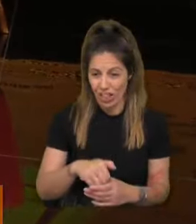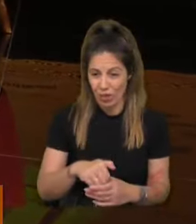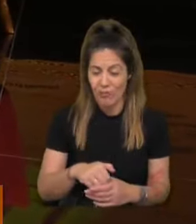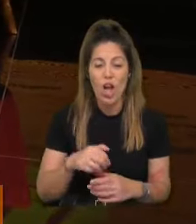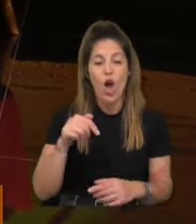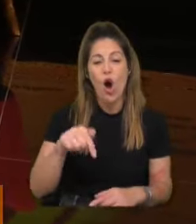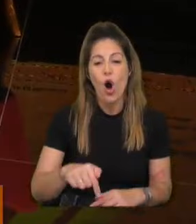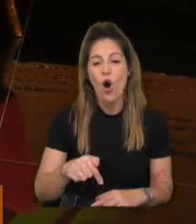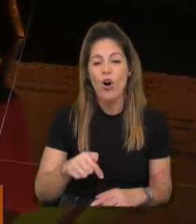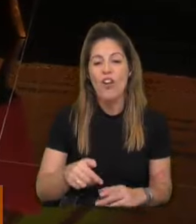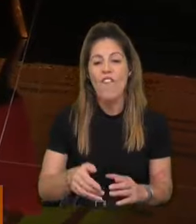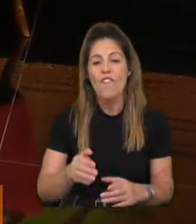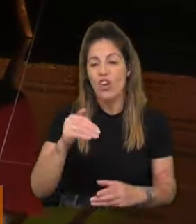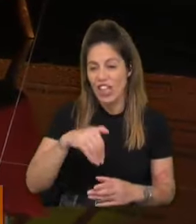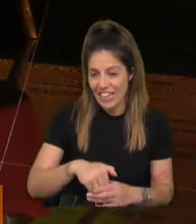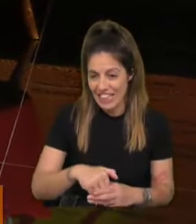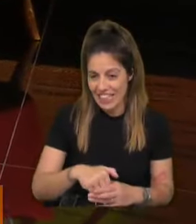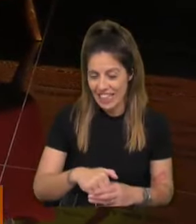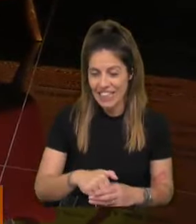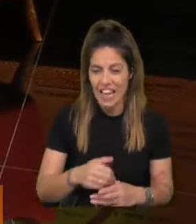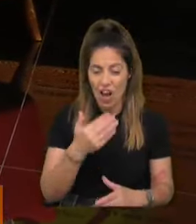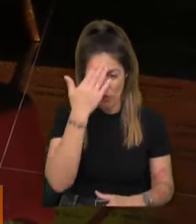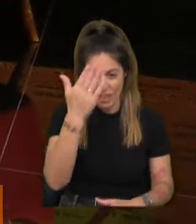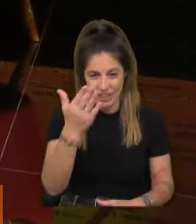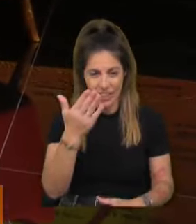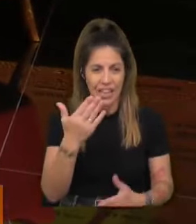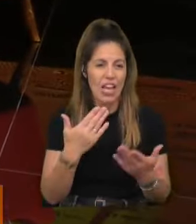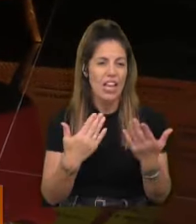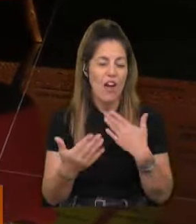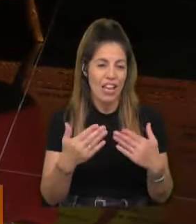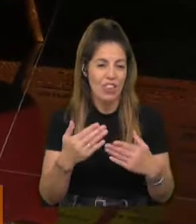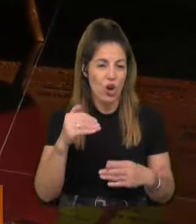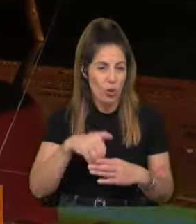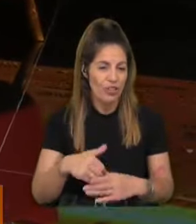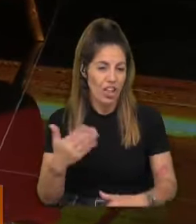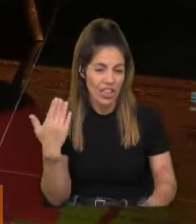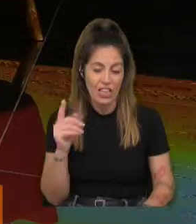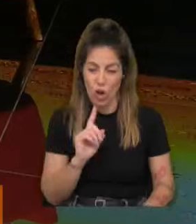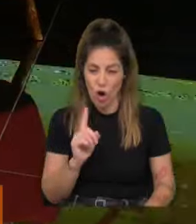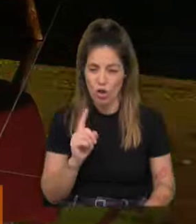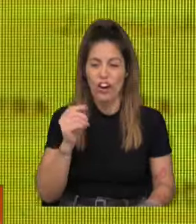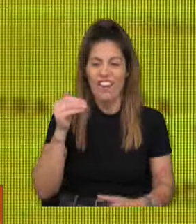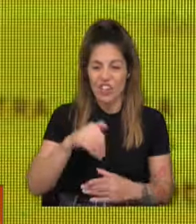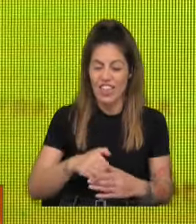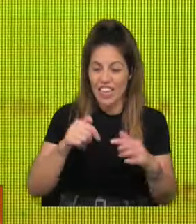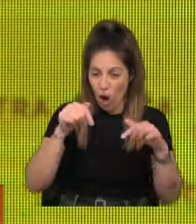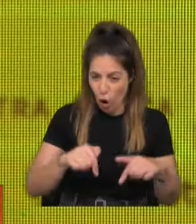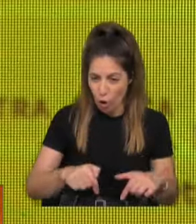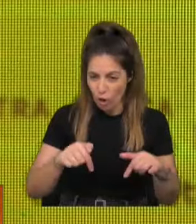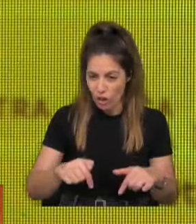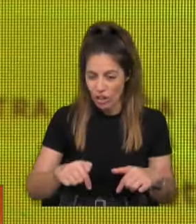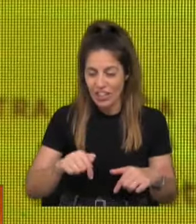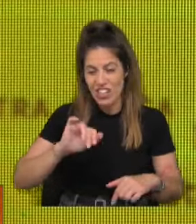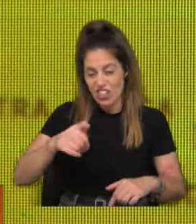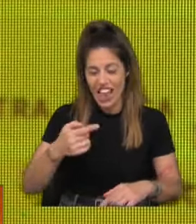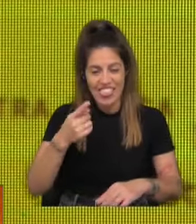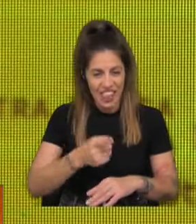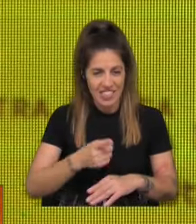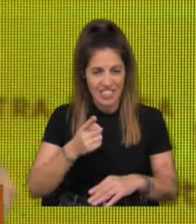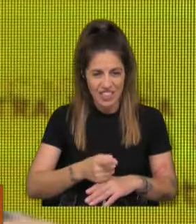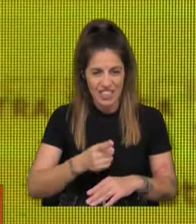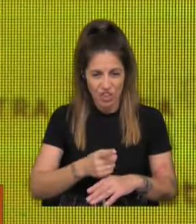hoy votarían el frente estoy hablando de los que votaron antes los que hoy tienen definido por lo menos se